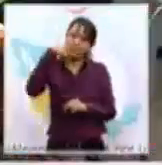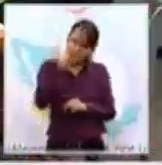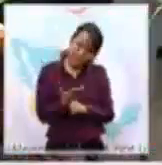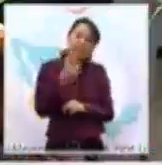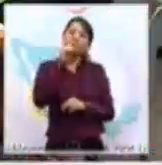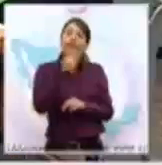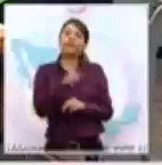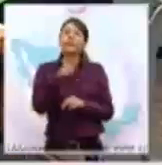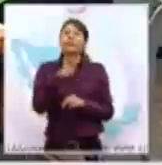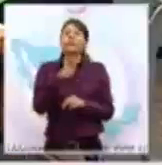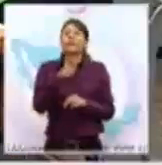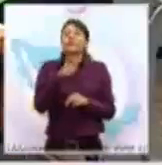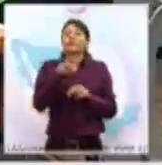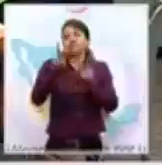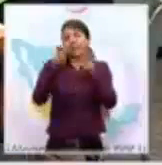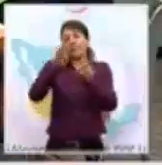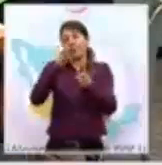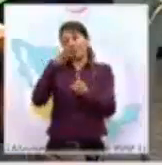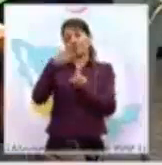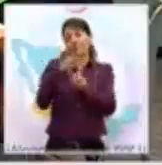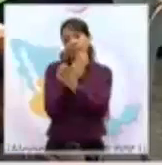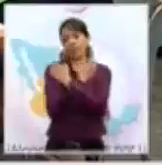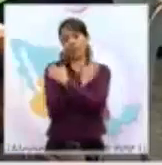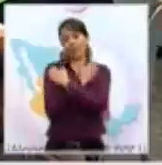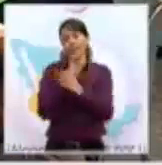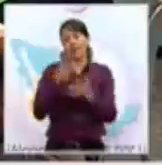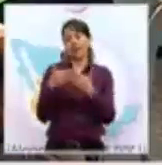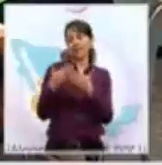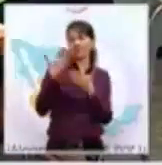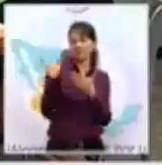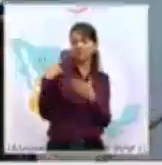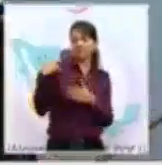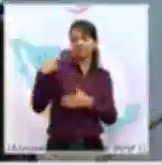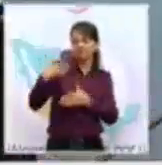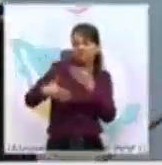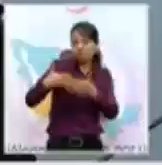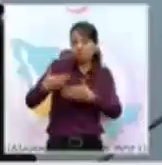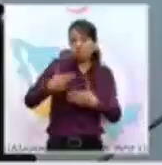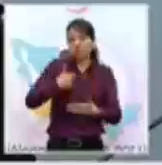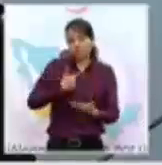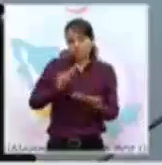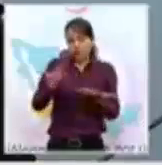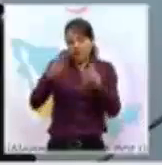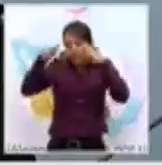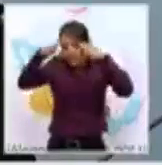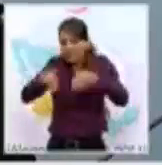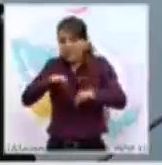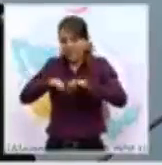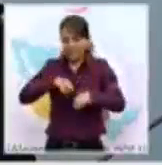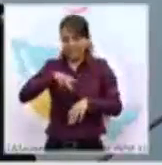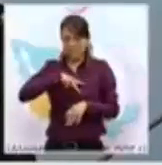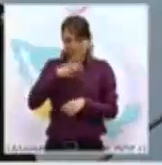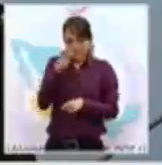ya hace algunos años. Diría que, bueno, que sin duda el asunto de